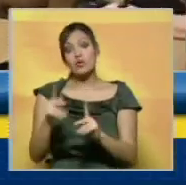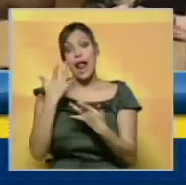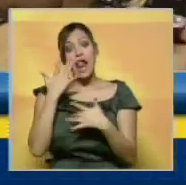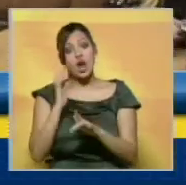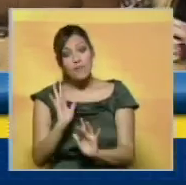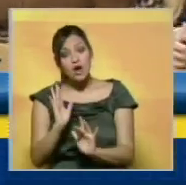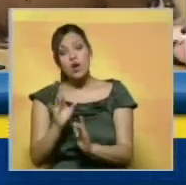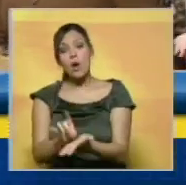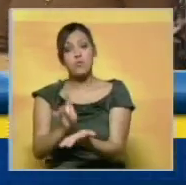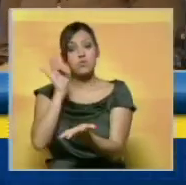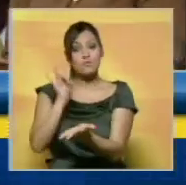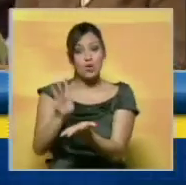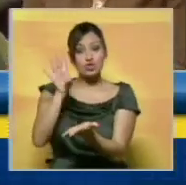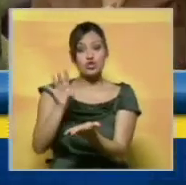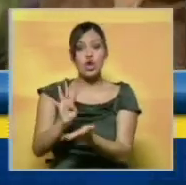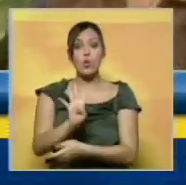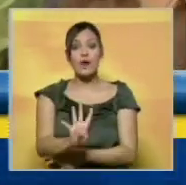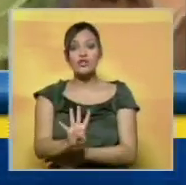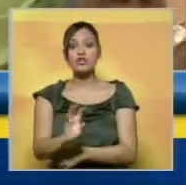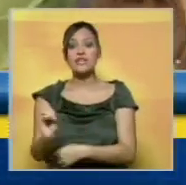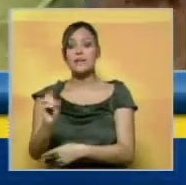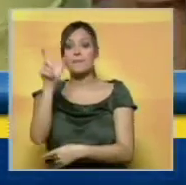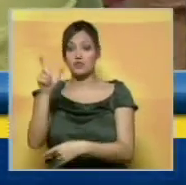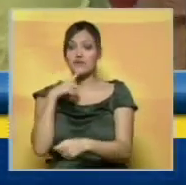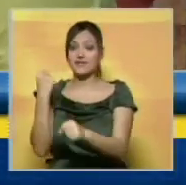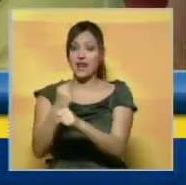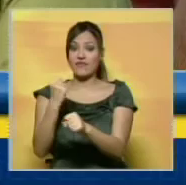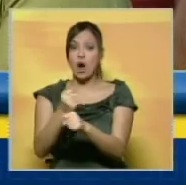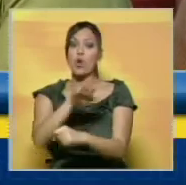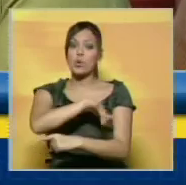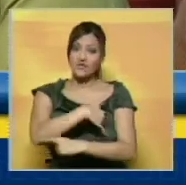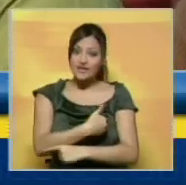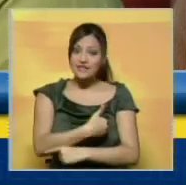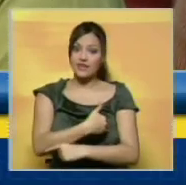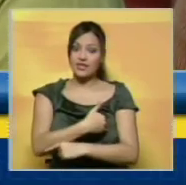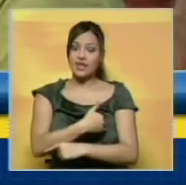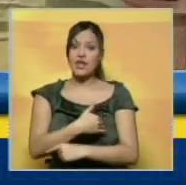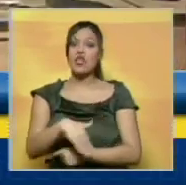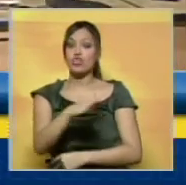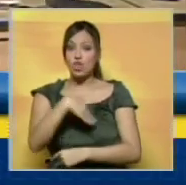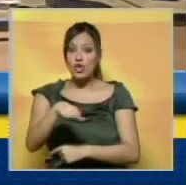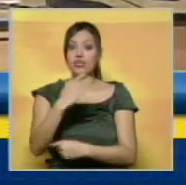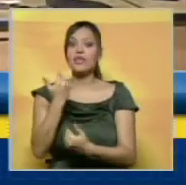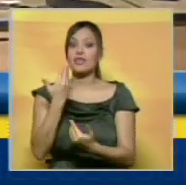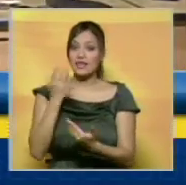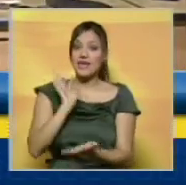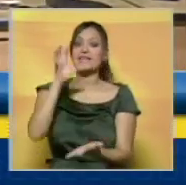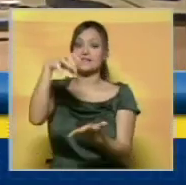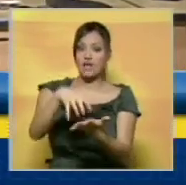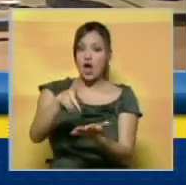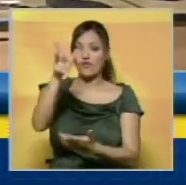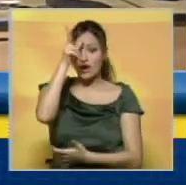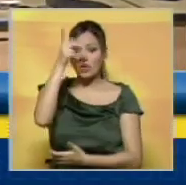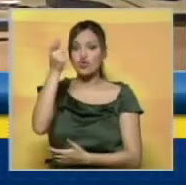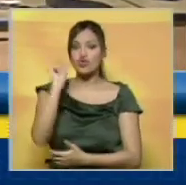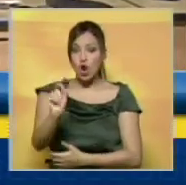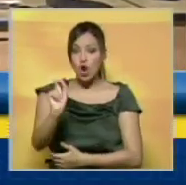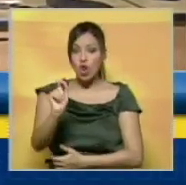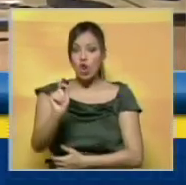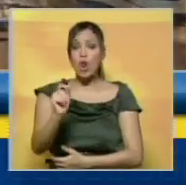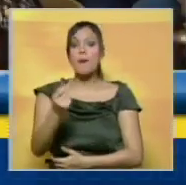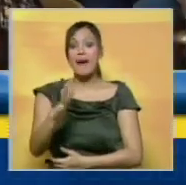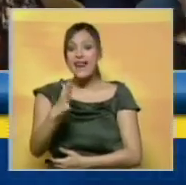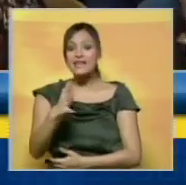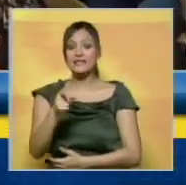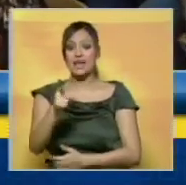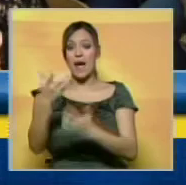de expulsión de 400 trabajadores de la Universidad Francisco de Miranda en Coro. Ellos han hecho una denuncia sobre presunta